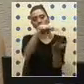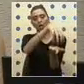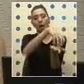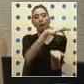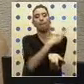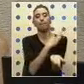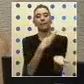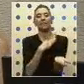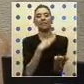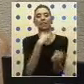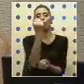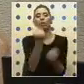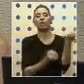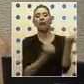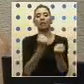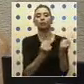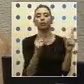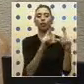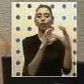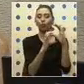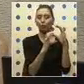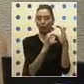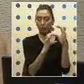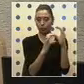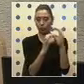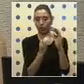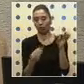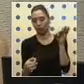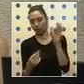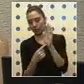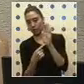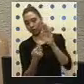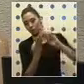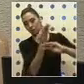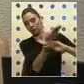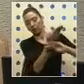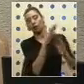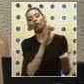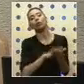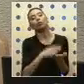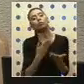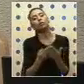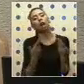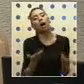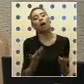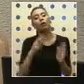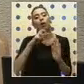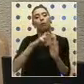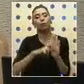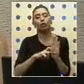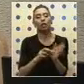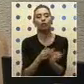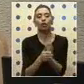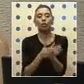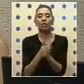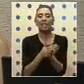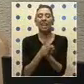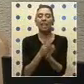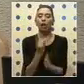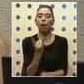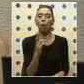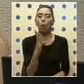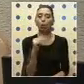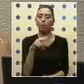Transporte y Telecomunicaciones, la solicitud respecto del estado actual del proyecto de treno urbano que fuera